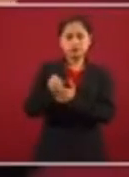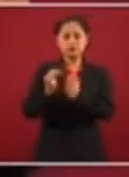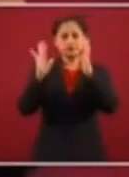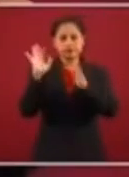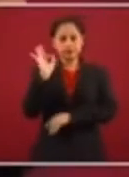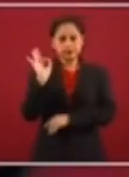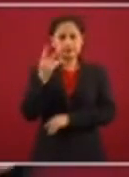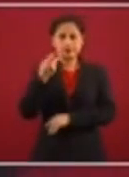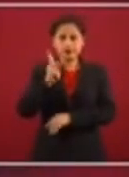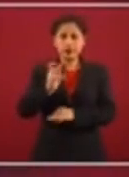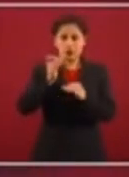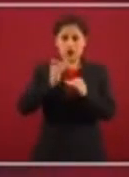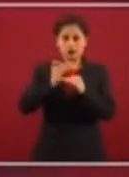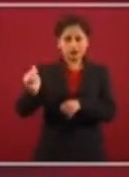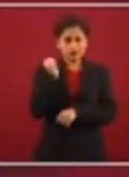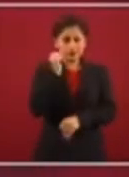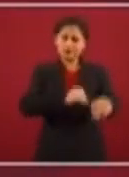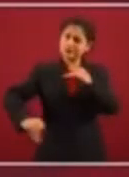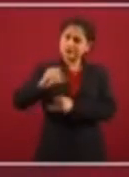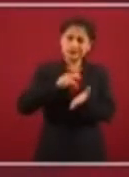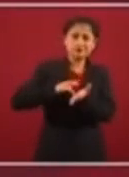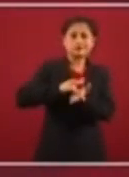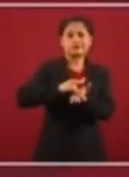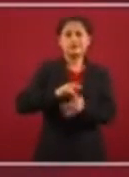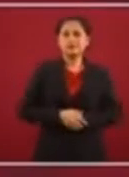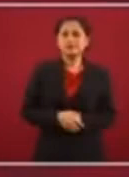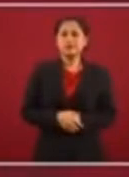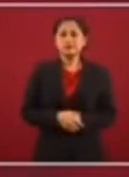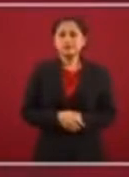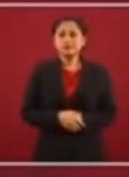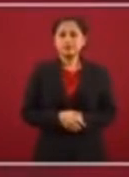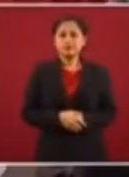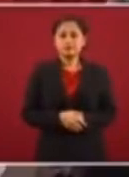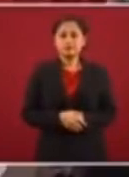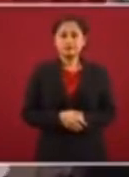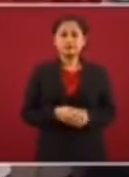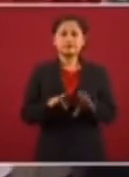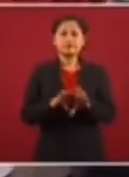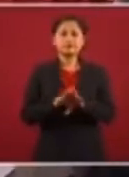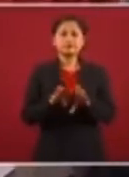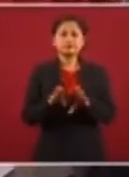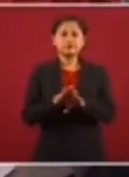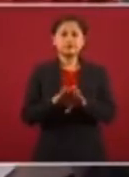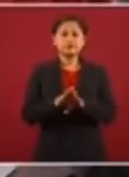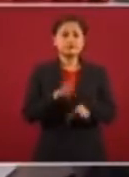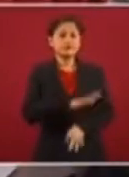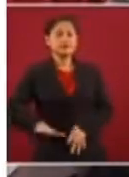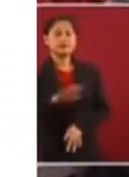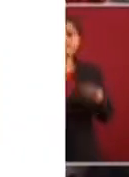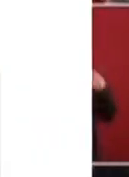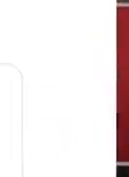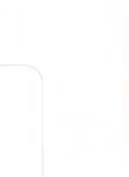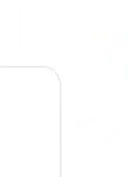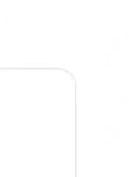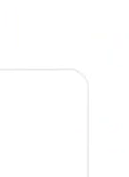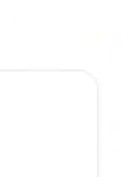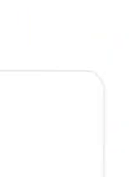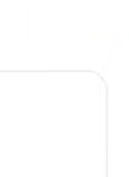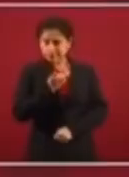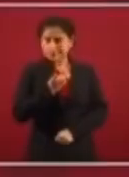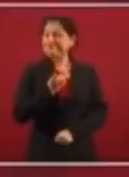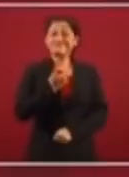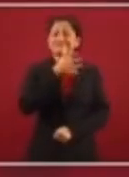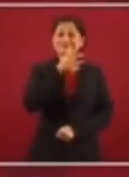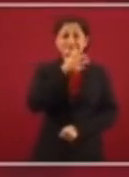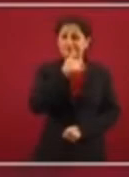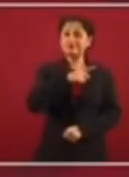de ayudar a todos. No le podemos sacar dinero de la bolsa al pueblo. Al contrario,